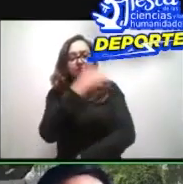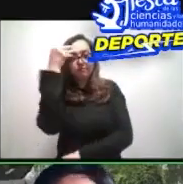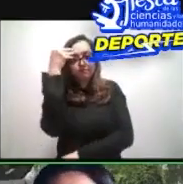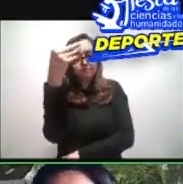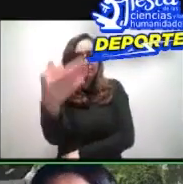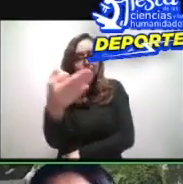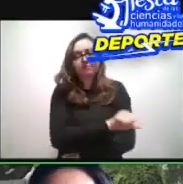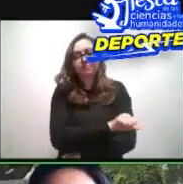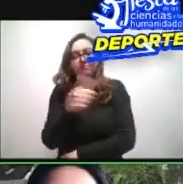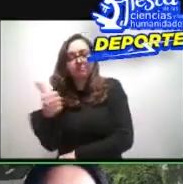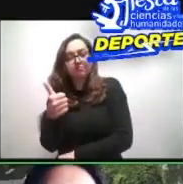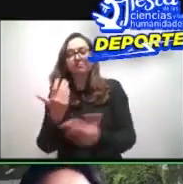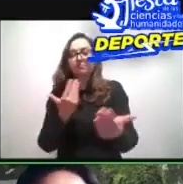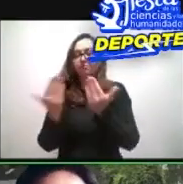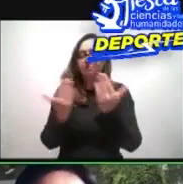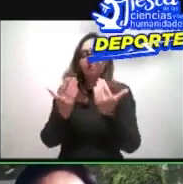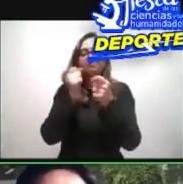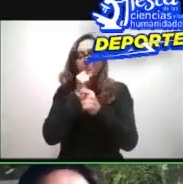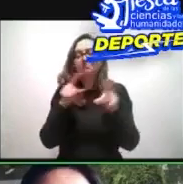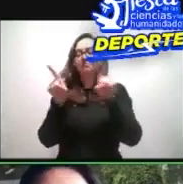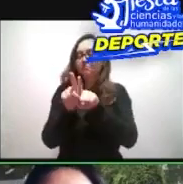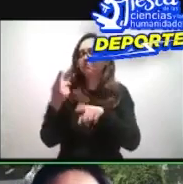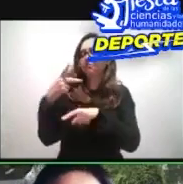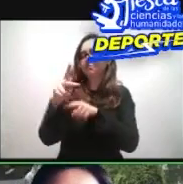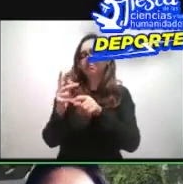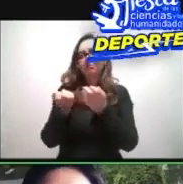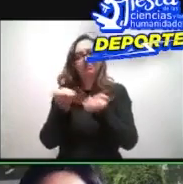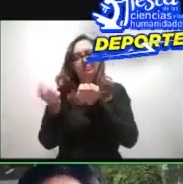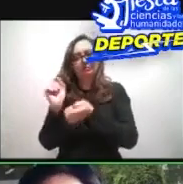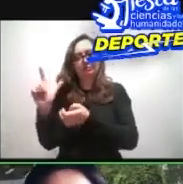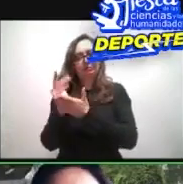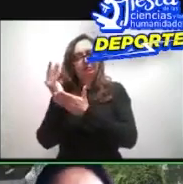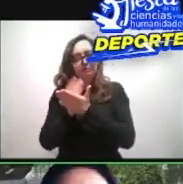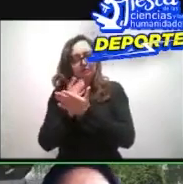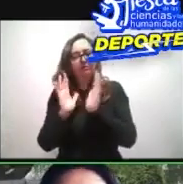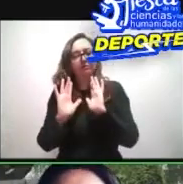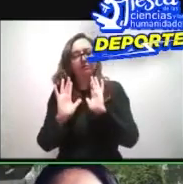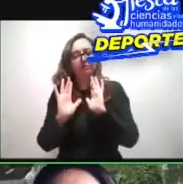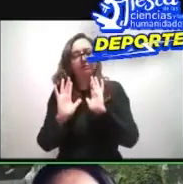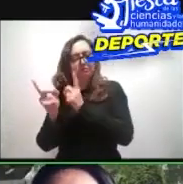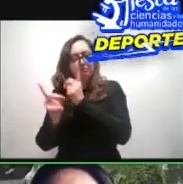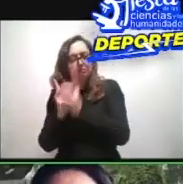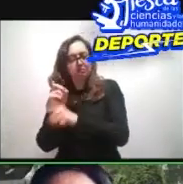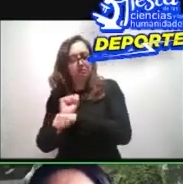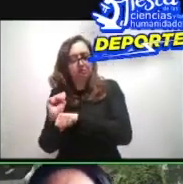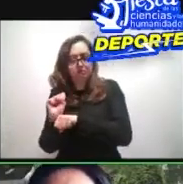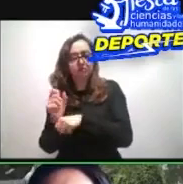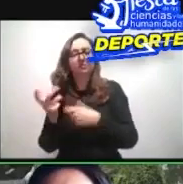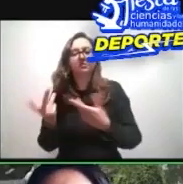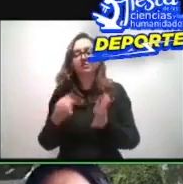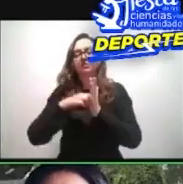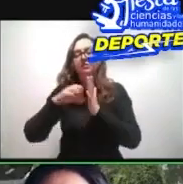similares, pero que requieren menos actividad, es decir, ejercicio y deporte. Entonces comparamos